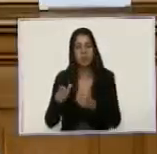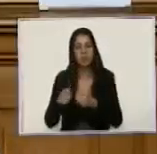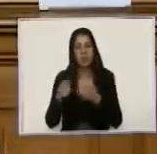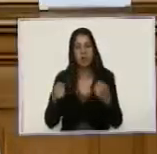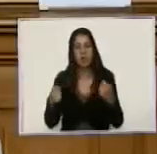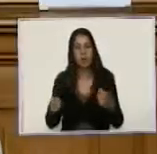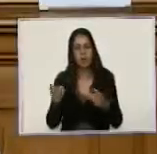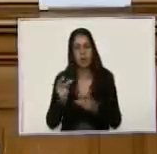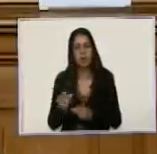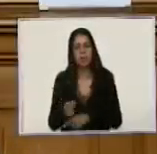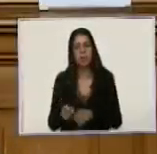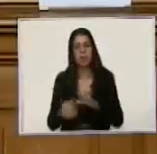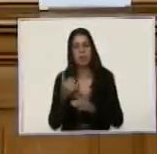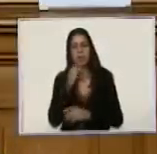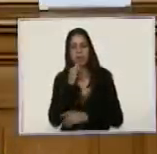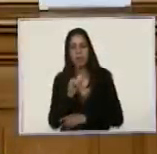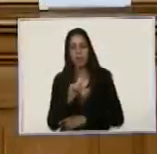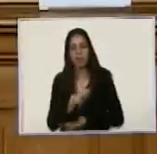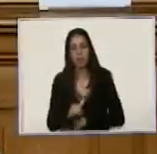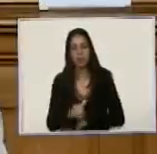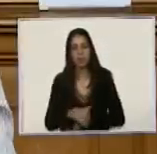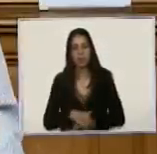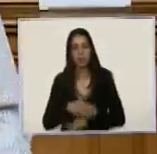inmediatamente. Mis 6 hermanos,